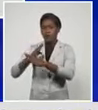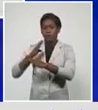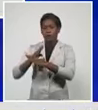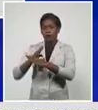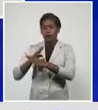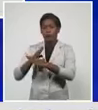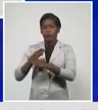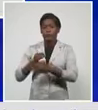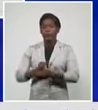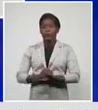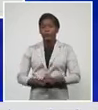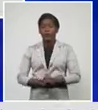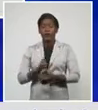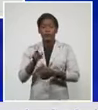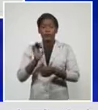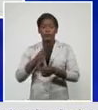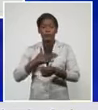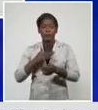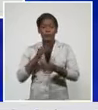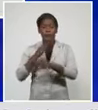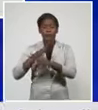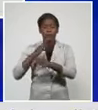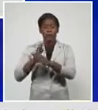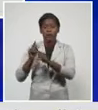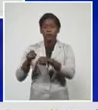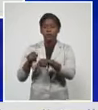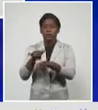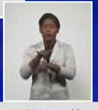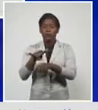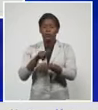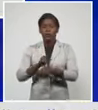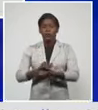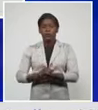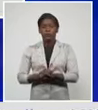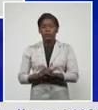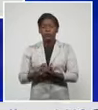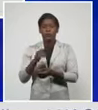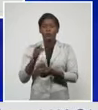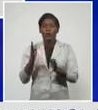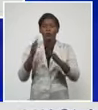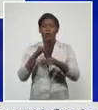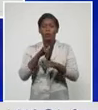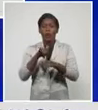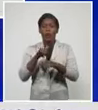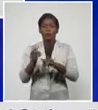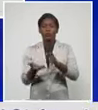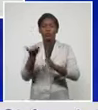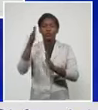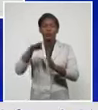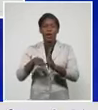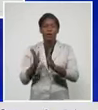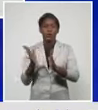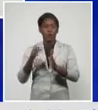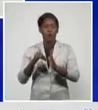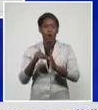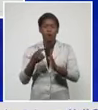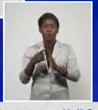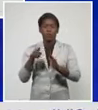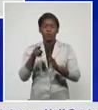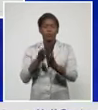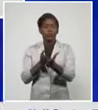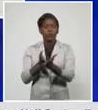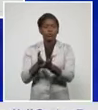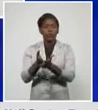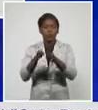Camagüey. Es una provincia que, si bien no ha incrementado en los últimos 3 días, sin embargo